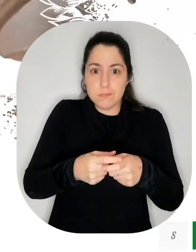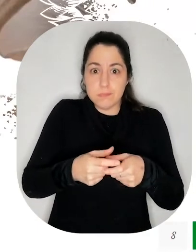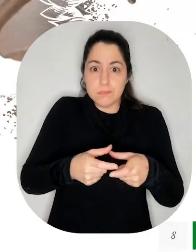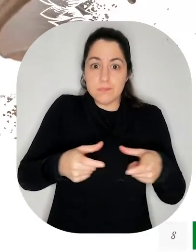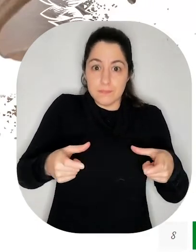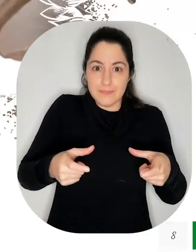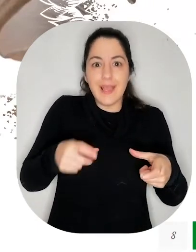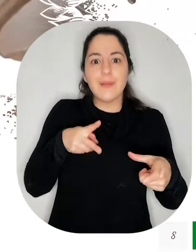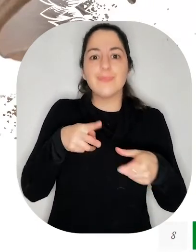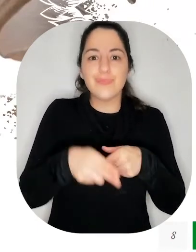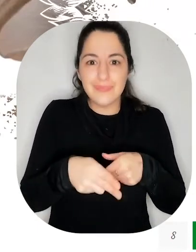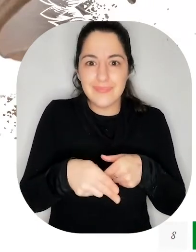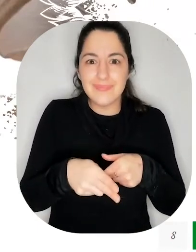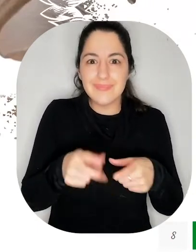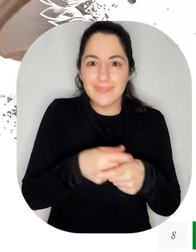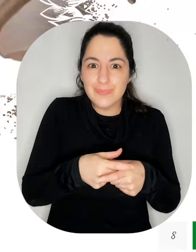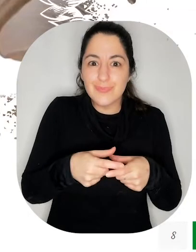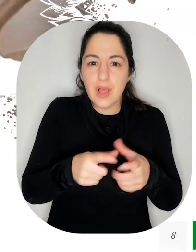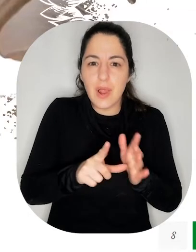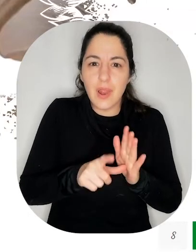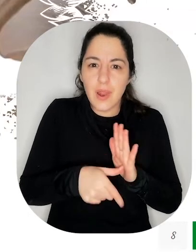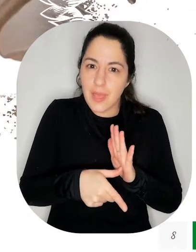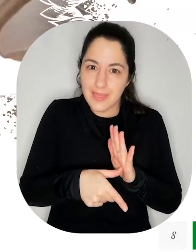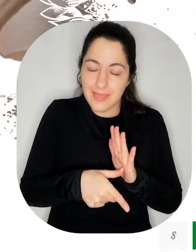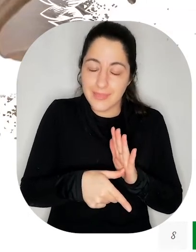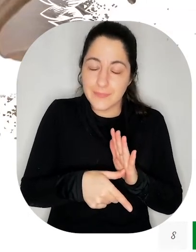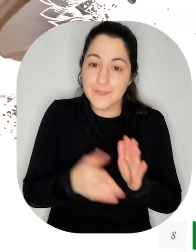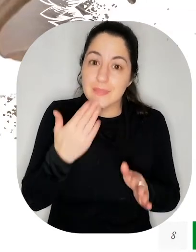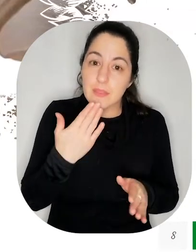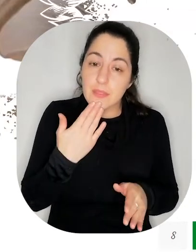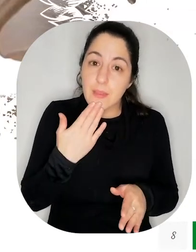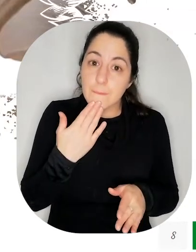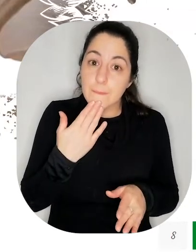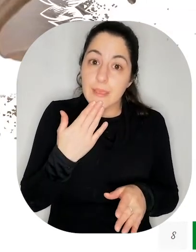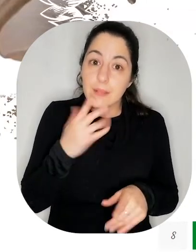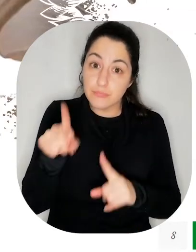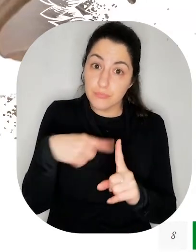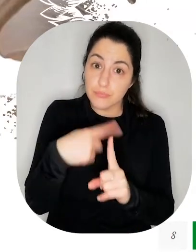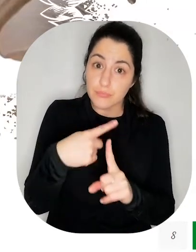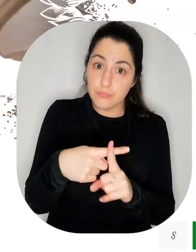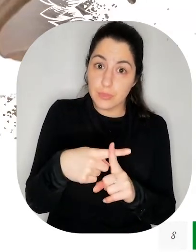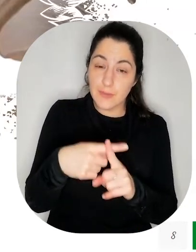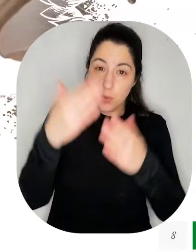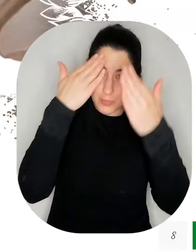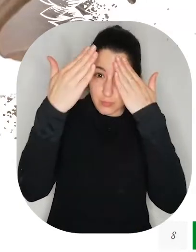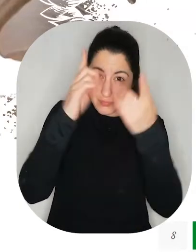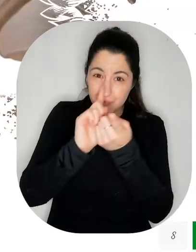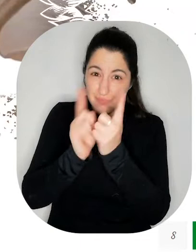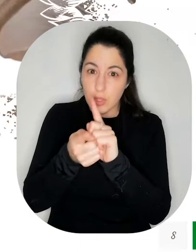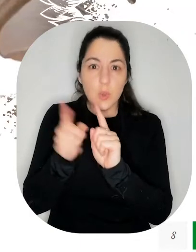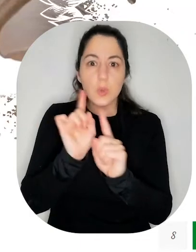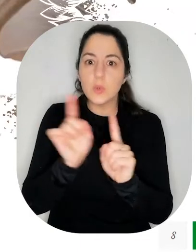Estimula también el crecimiento neural, es neurotrópico, se generan más conexiones, más dendritas, sin tener un